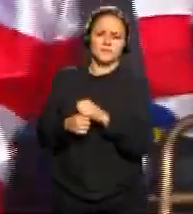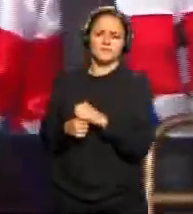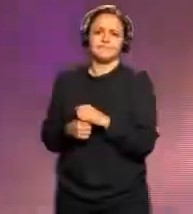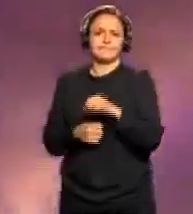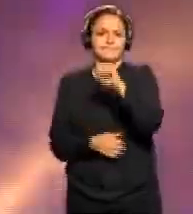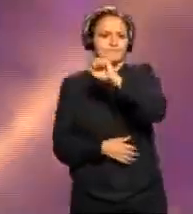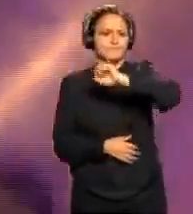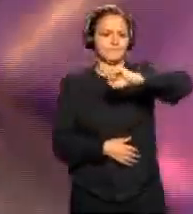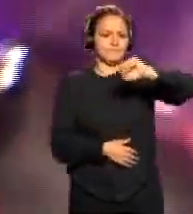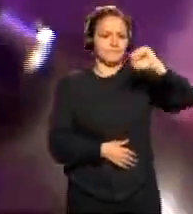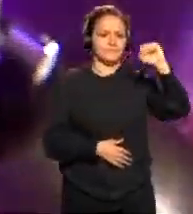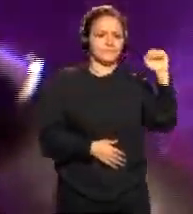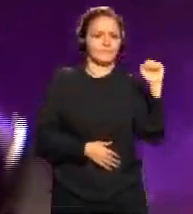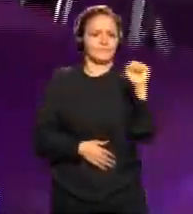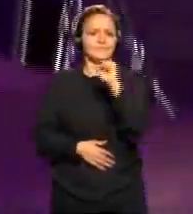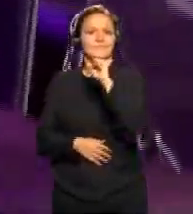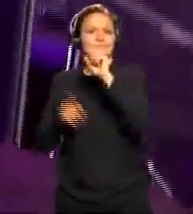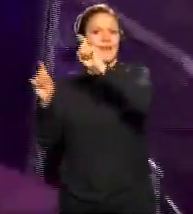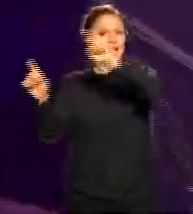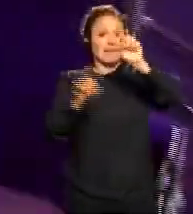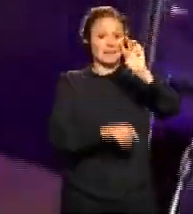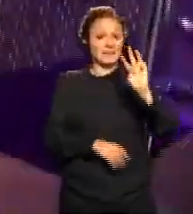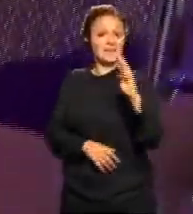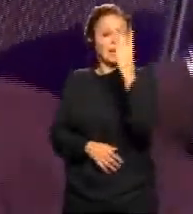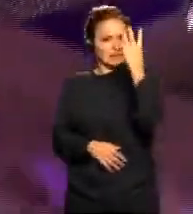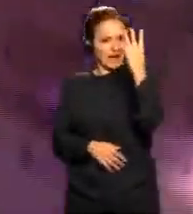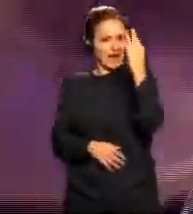ver. Ah. Privilegios es la tercera lección.